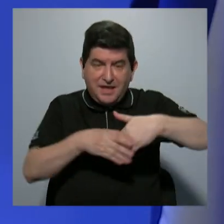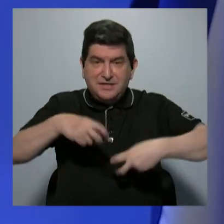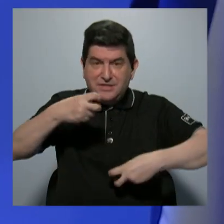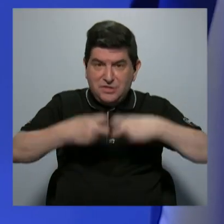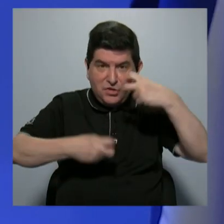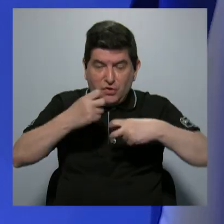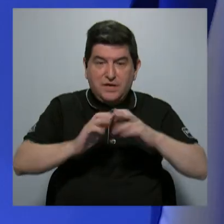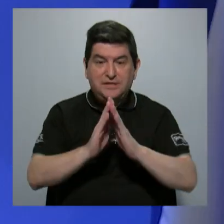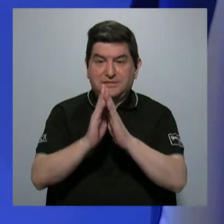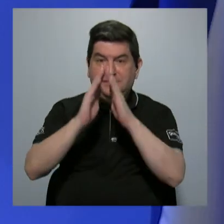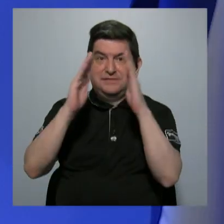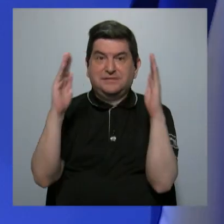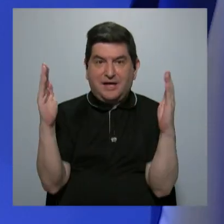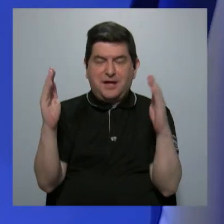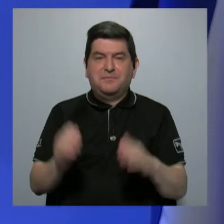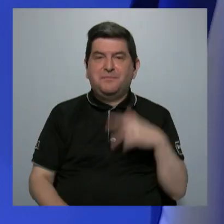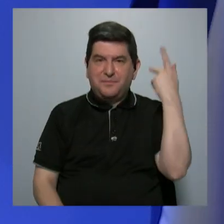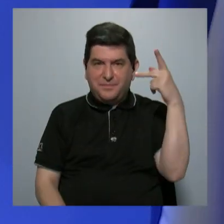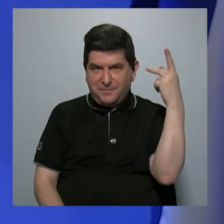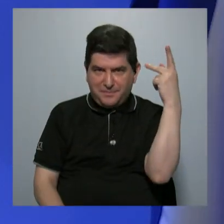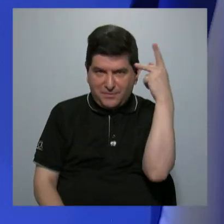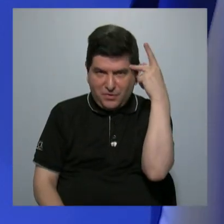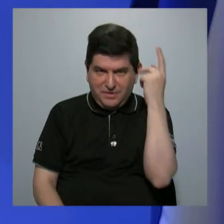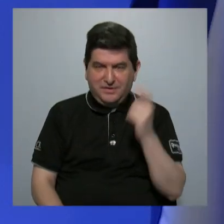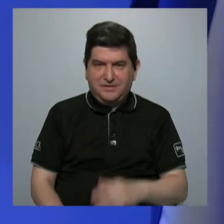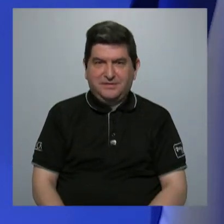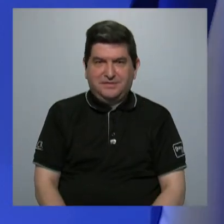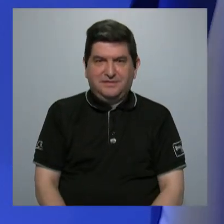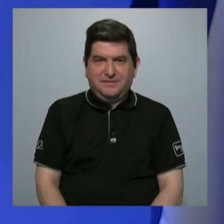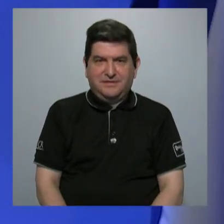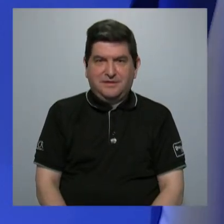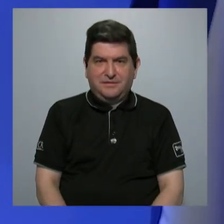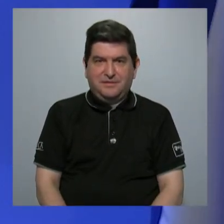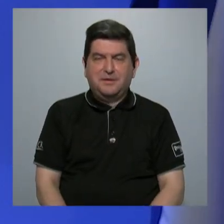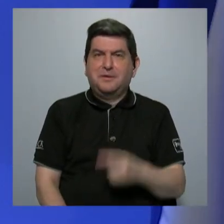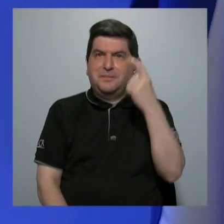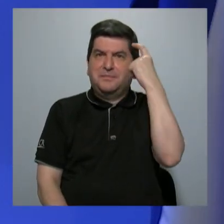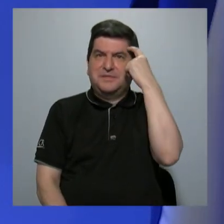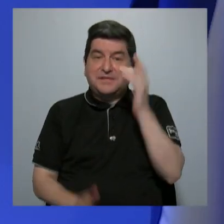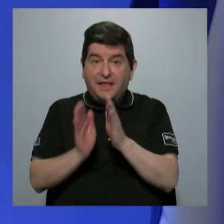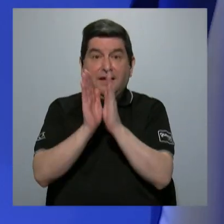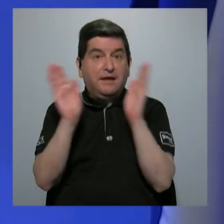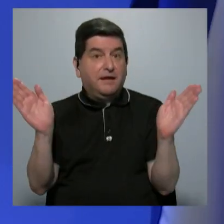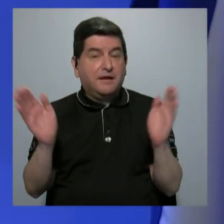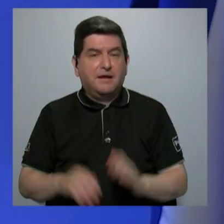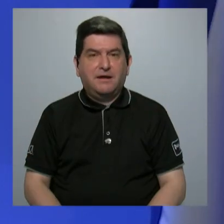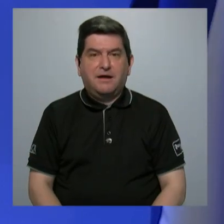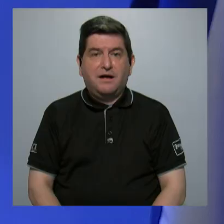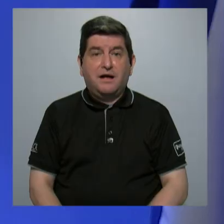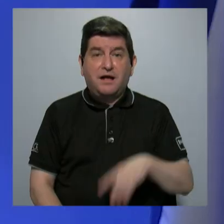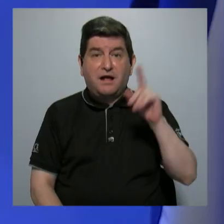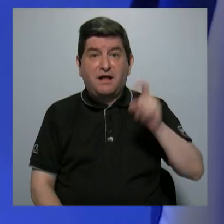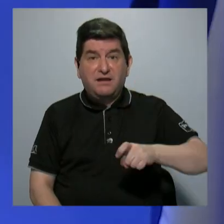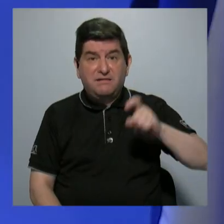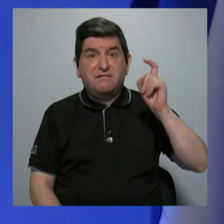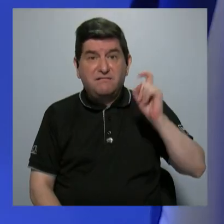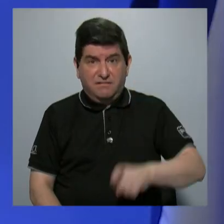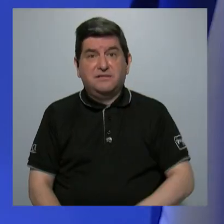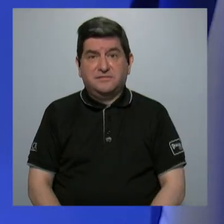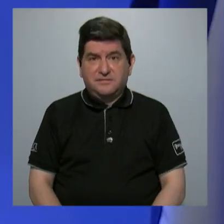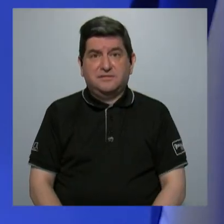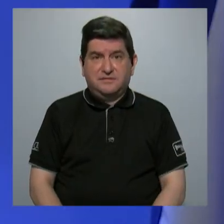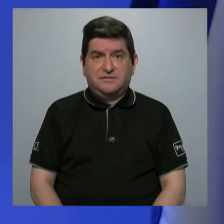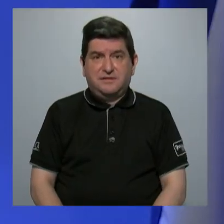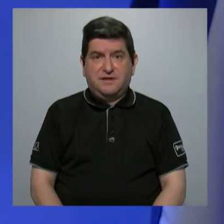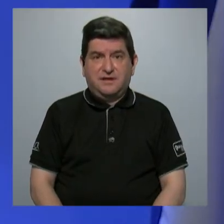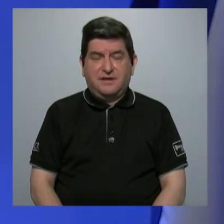crisis amplia de la política en general, como ya he dicho, va a tener que acudir y